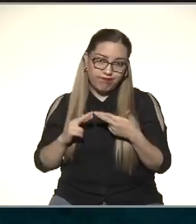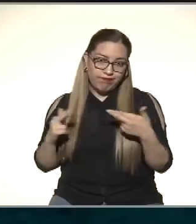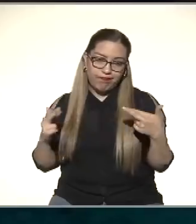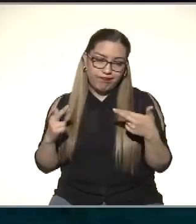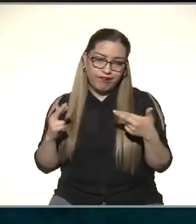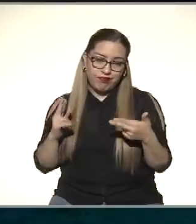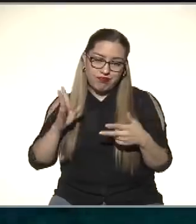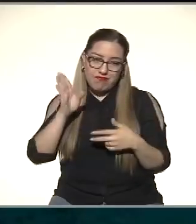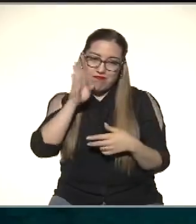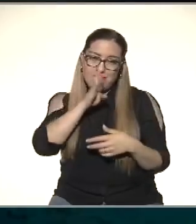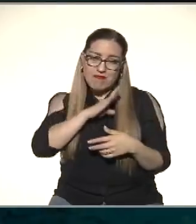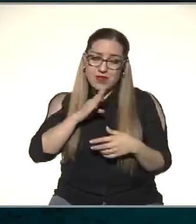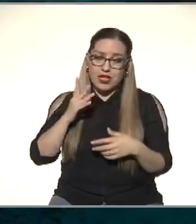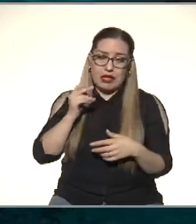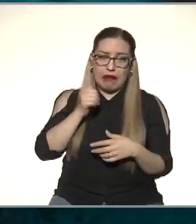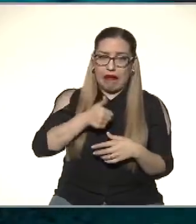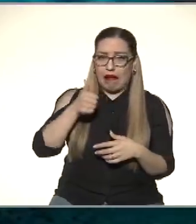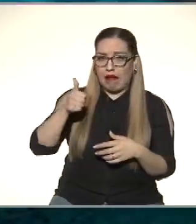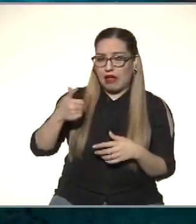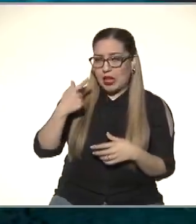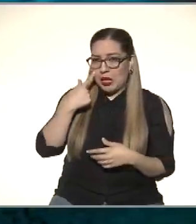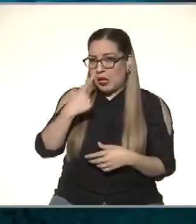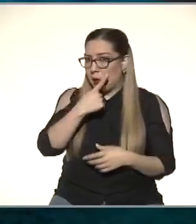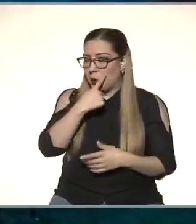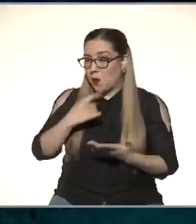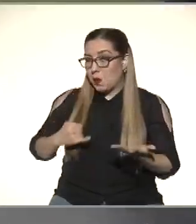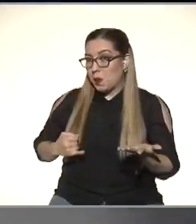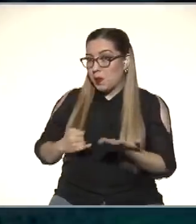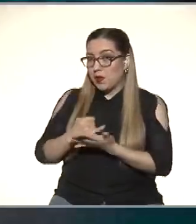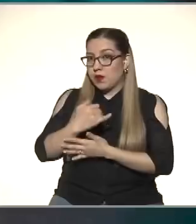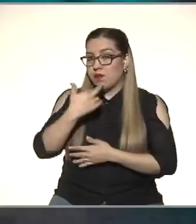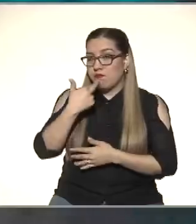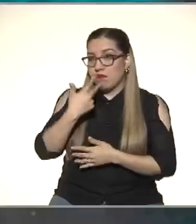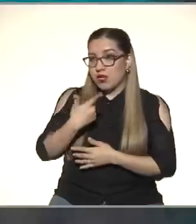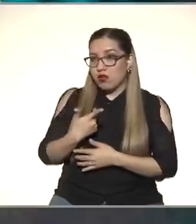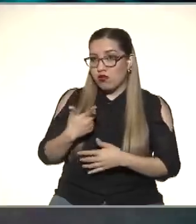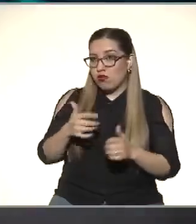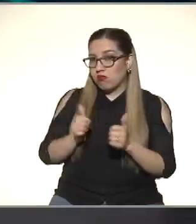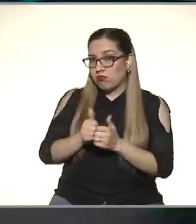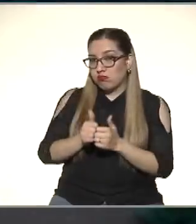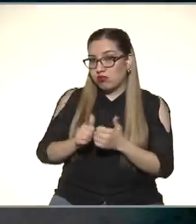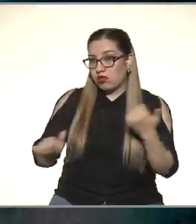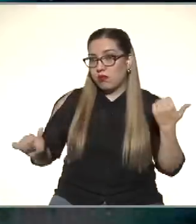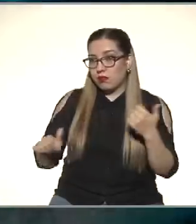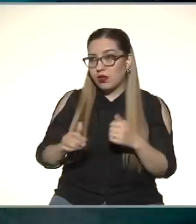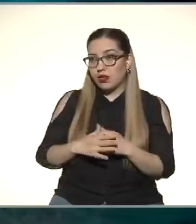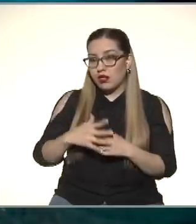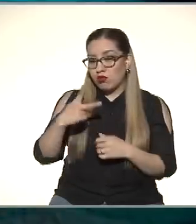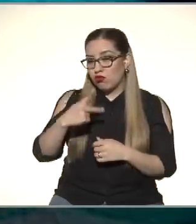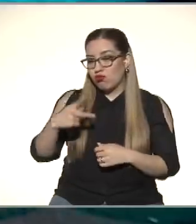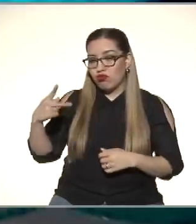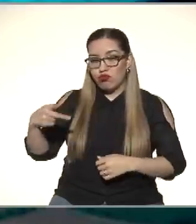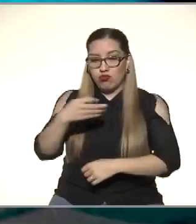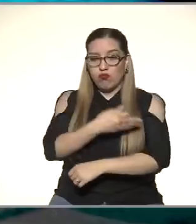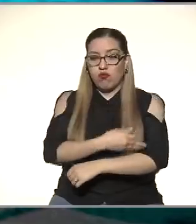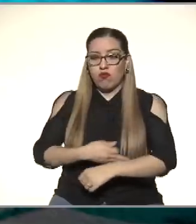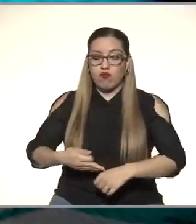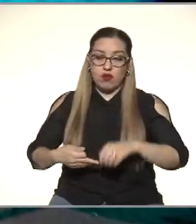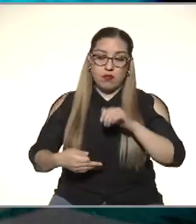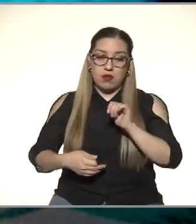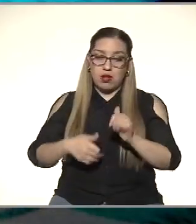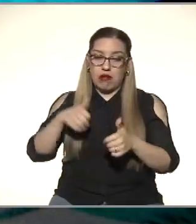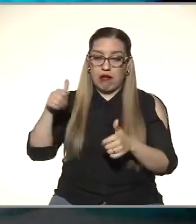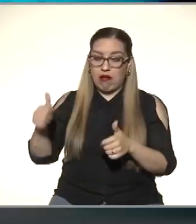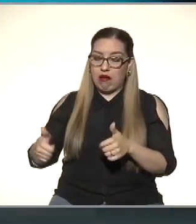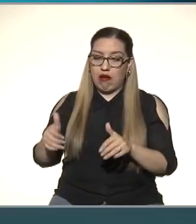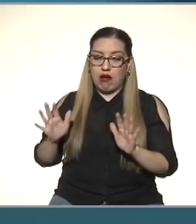tomó pues su decisión de pues, estar cada quien separados, ¿no? De hacer su familia, y para